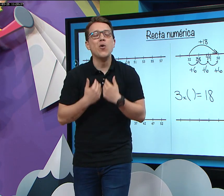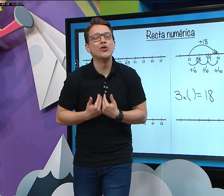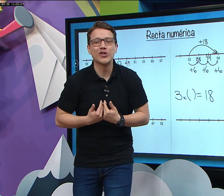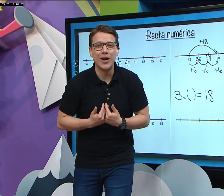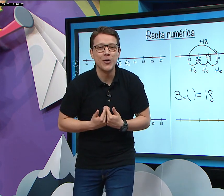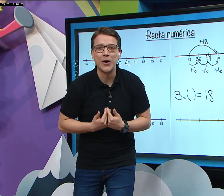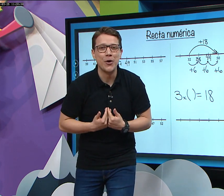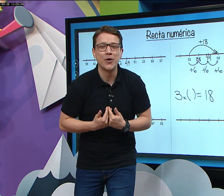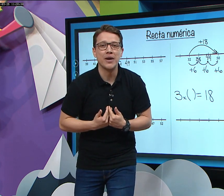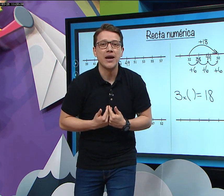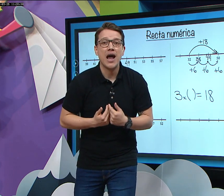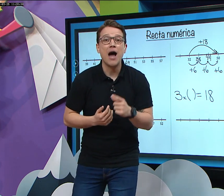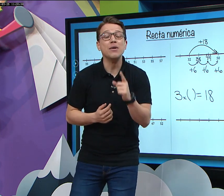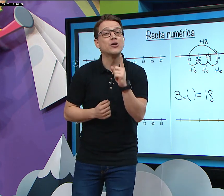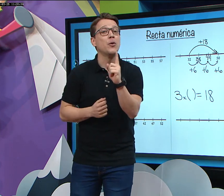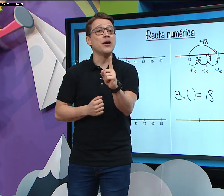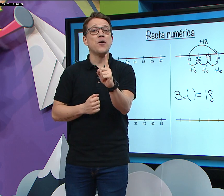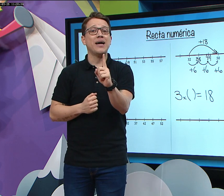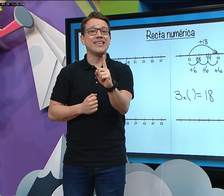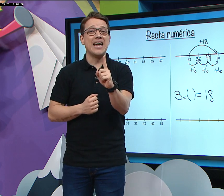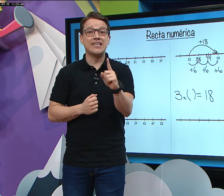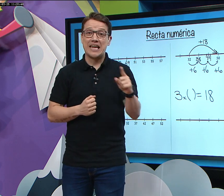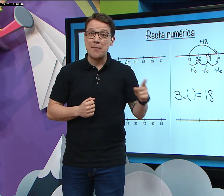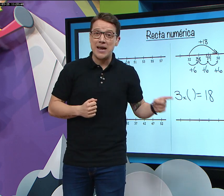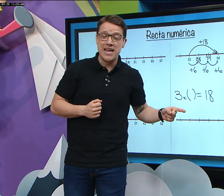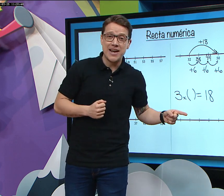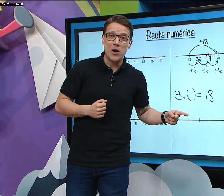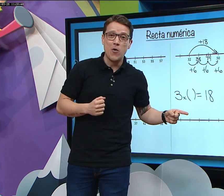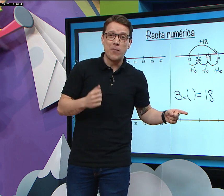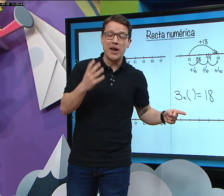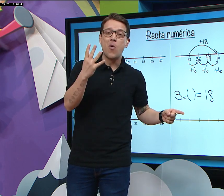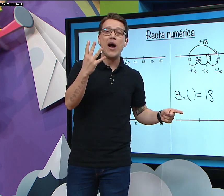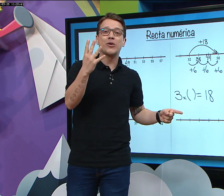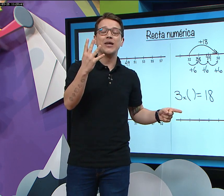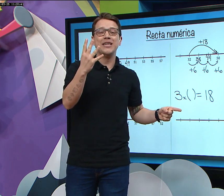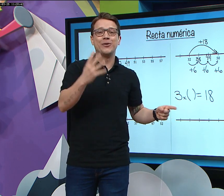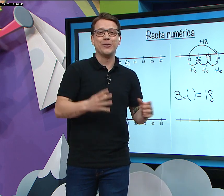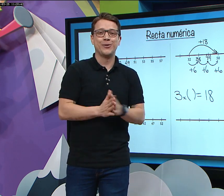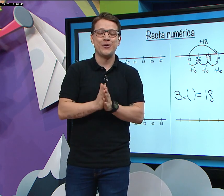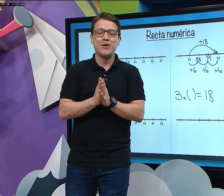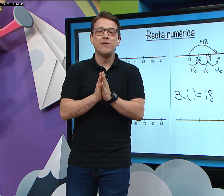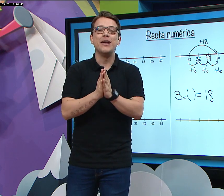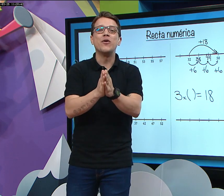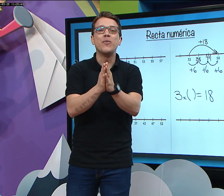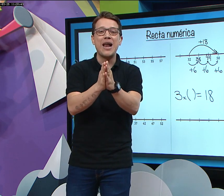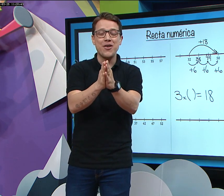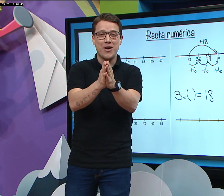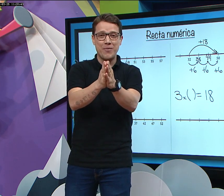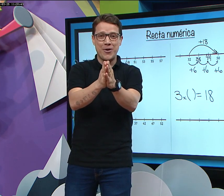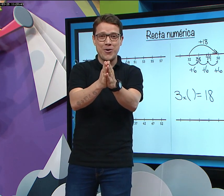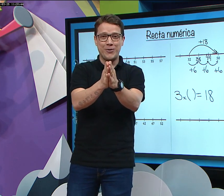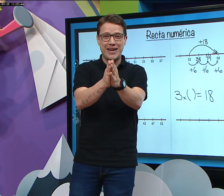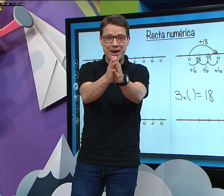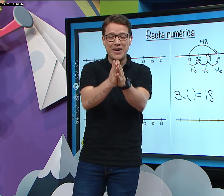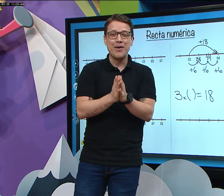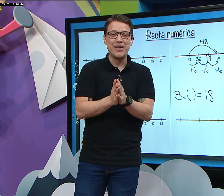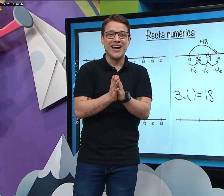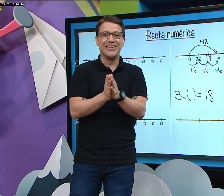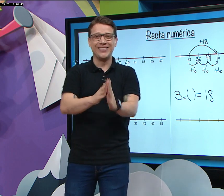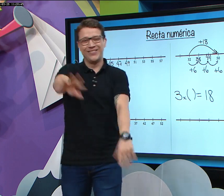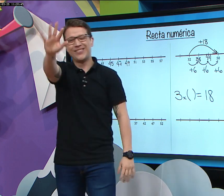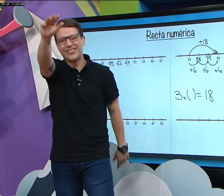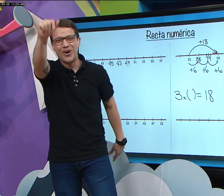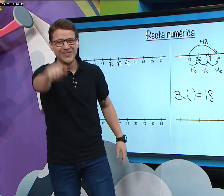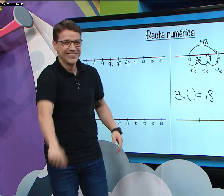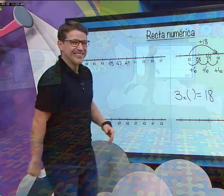enviarle un saludo enorme a mi sobrino Matías, que mañana cumple 4 añitos. ¡Feliz cumpleaños, campeón! Eres mi